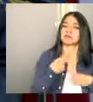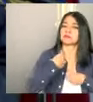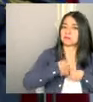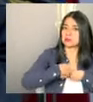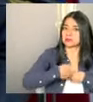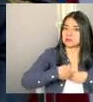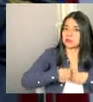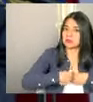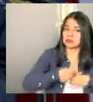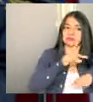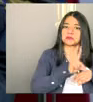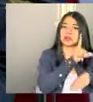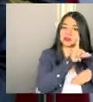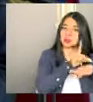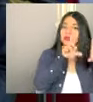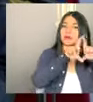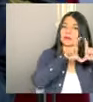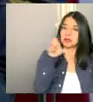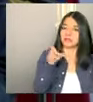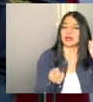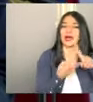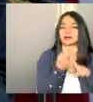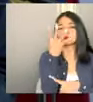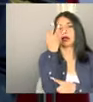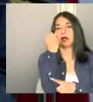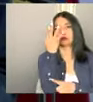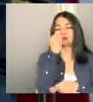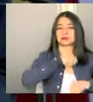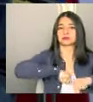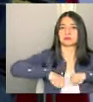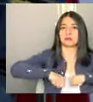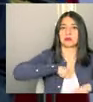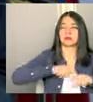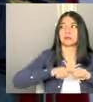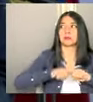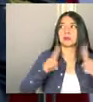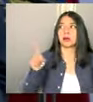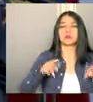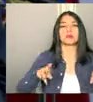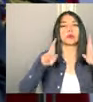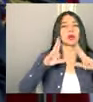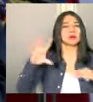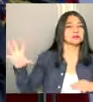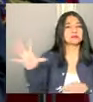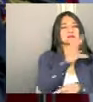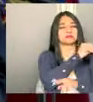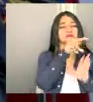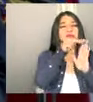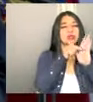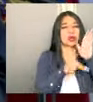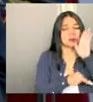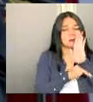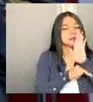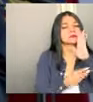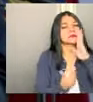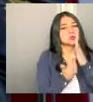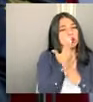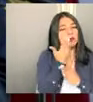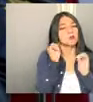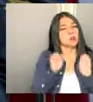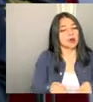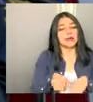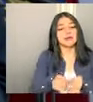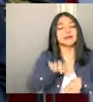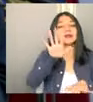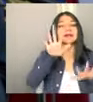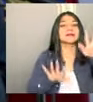participación en los directorios de las empresas hasta el 14 de mayo, pero ojalá a nivel de ordenanza podamos permitir que ya del 15